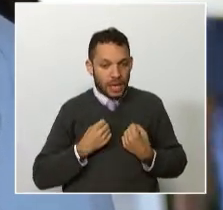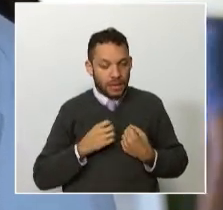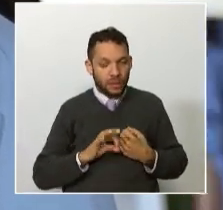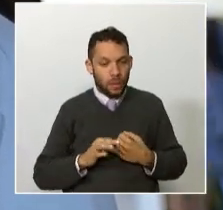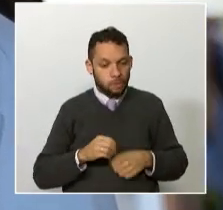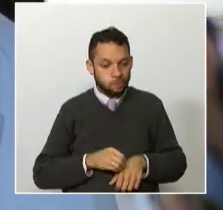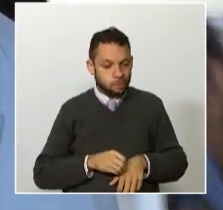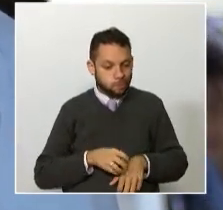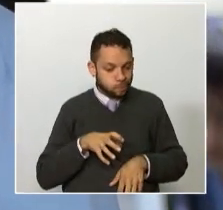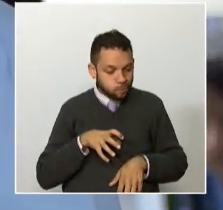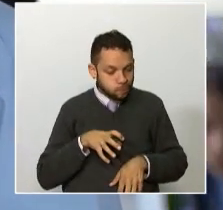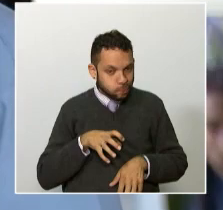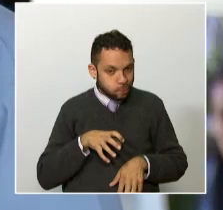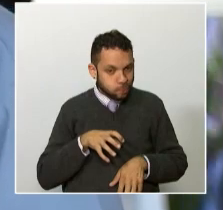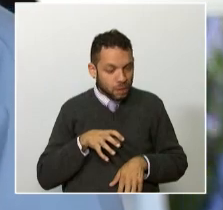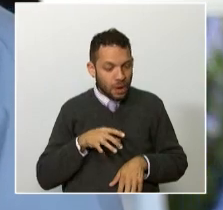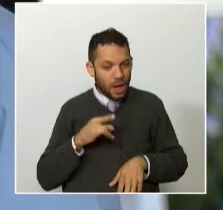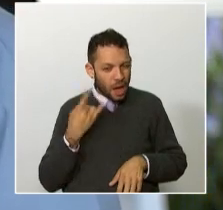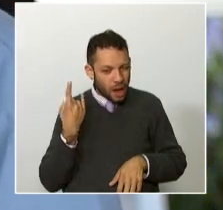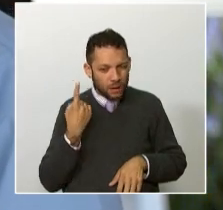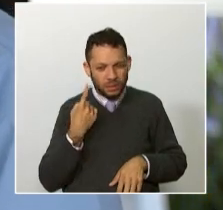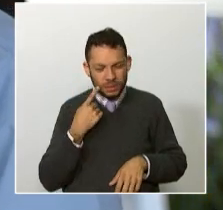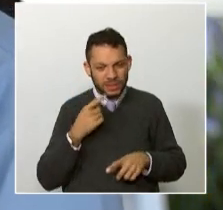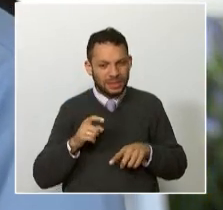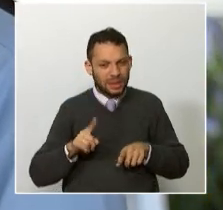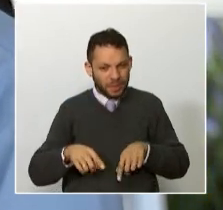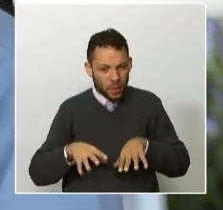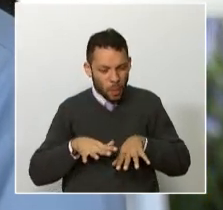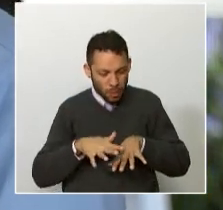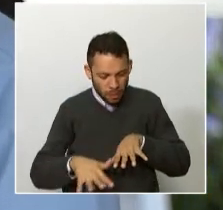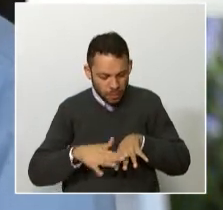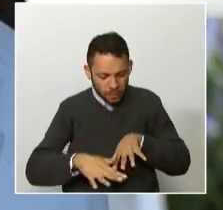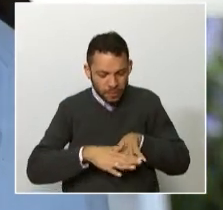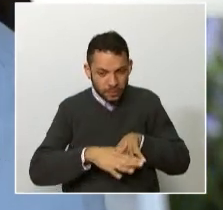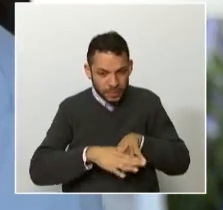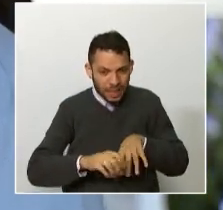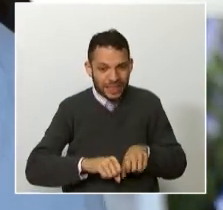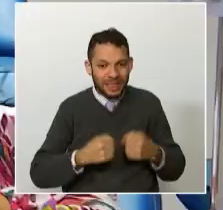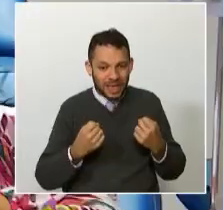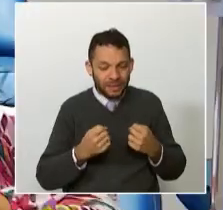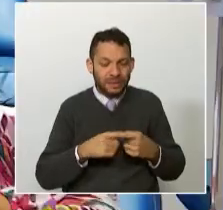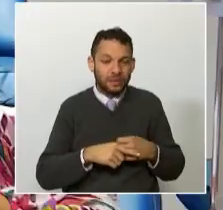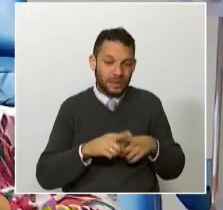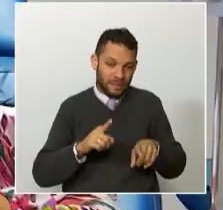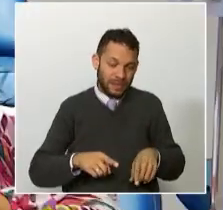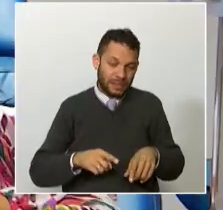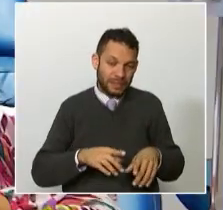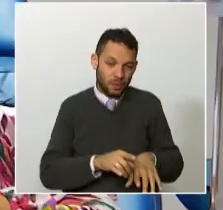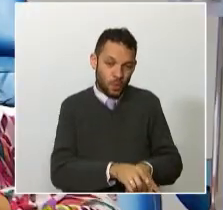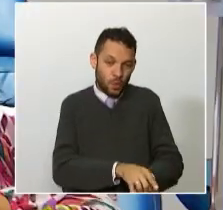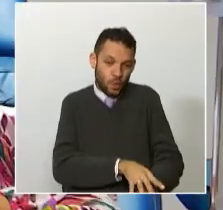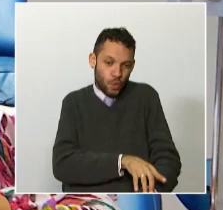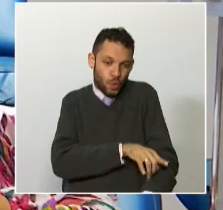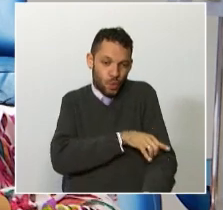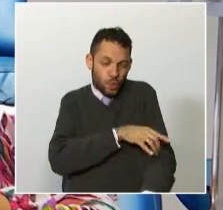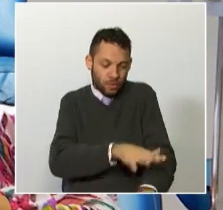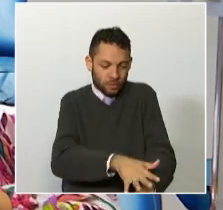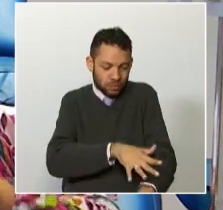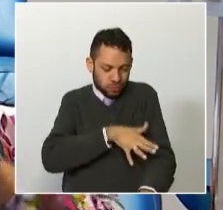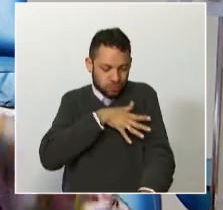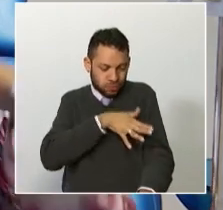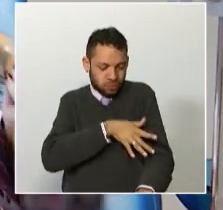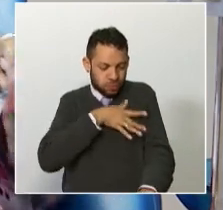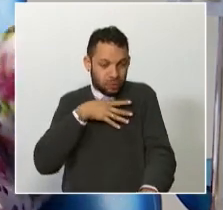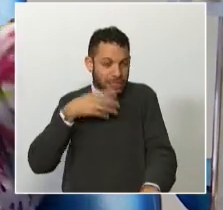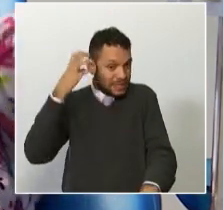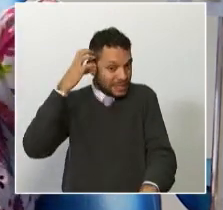inflamación crónica de alguna cosa, una misma uña encarnada, puede ser de campo interferente, para ir hablando pues de los términos.